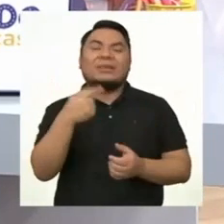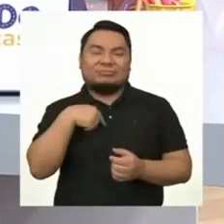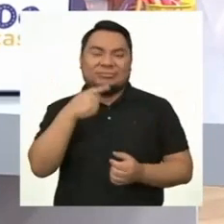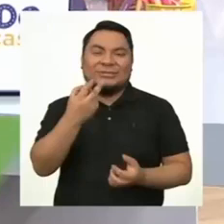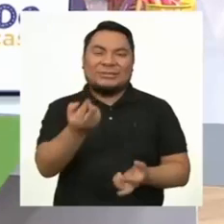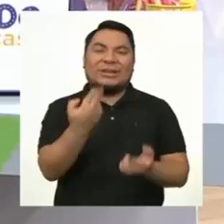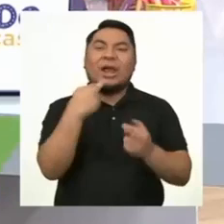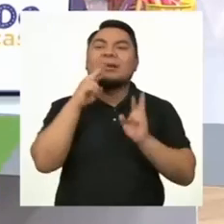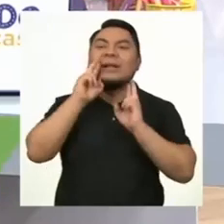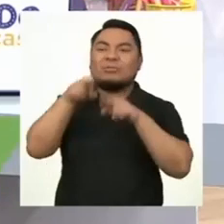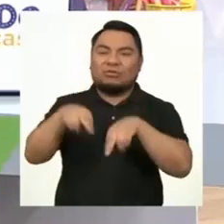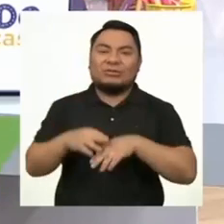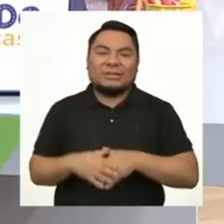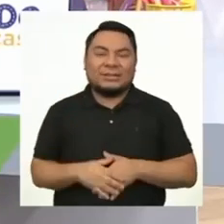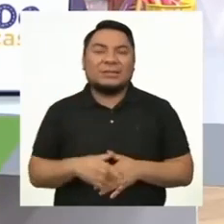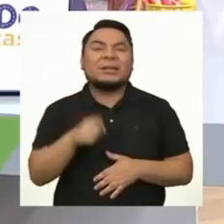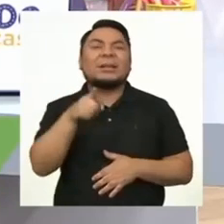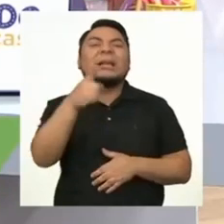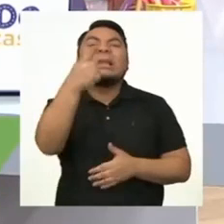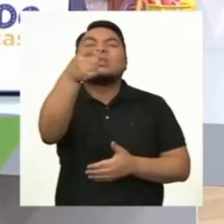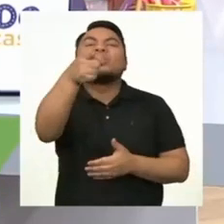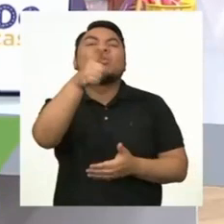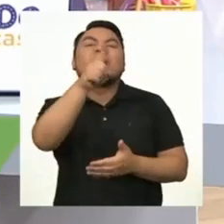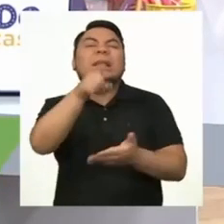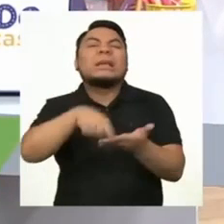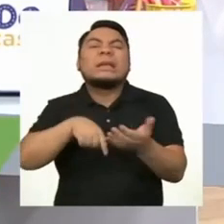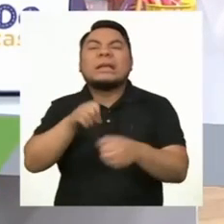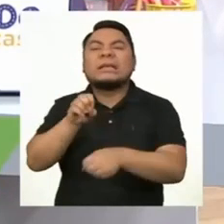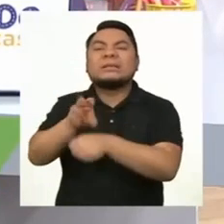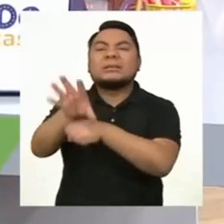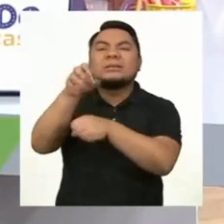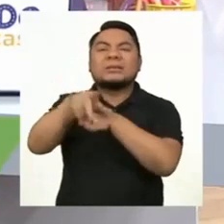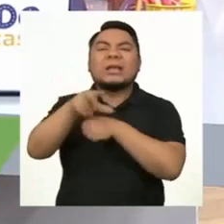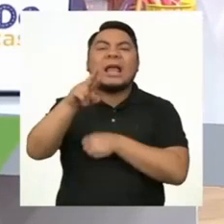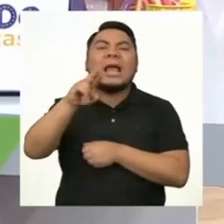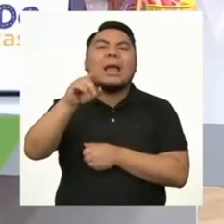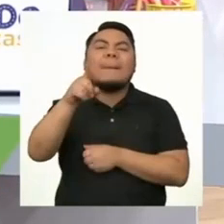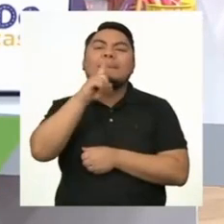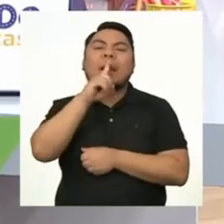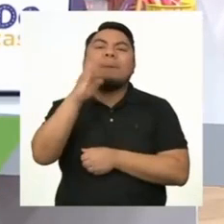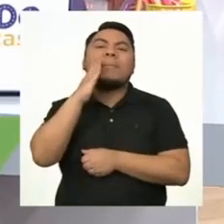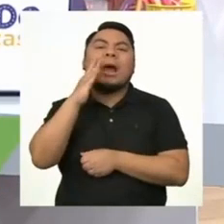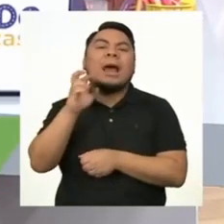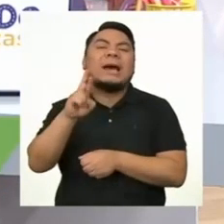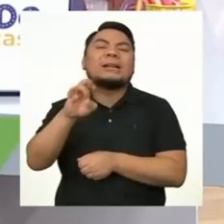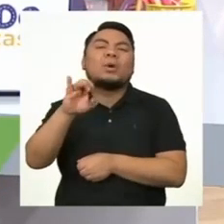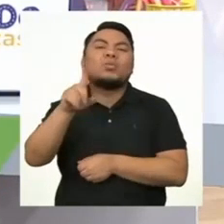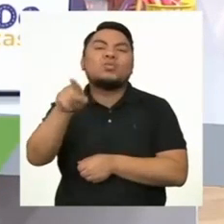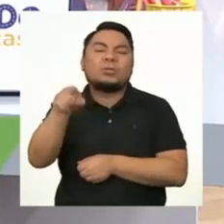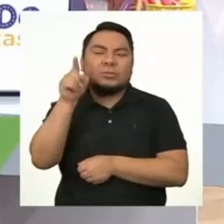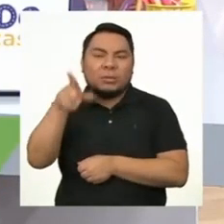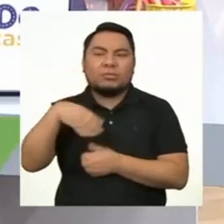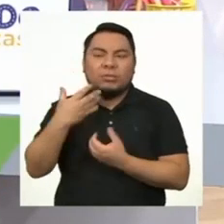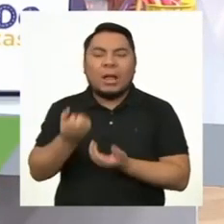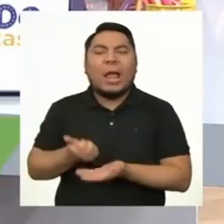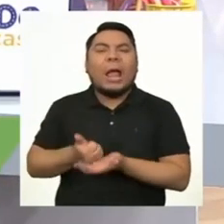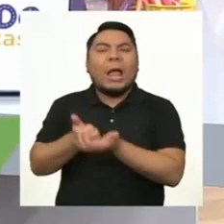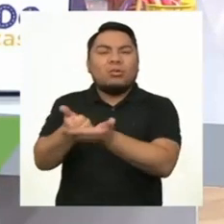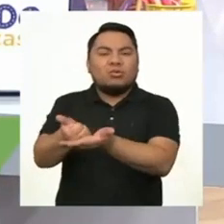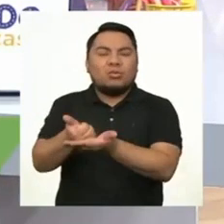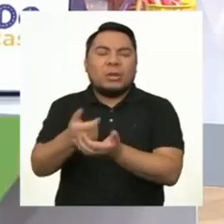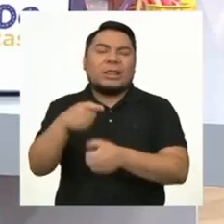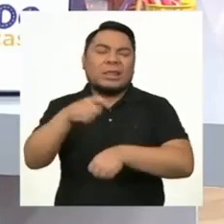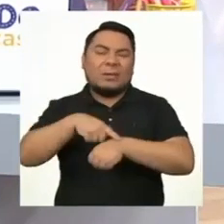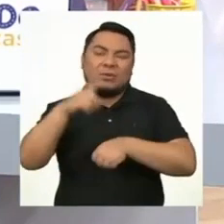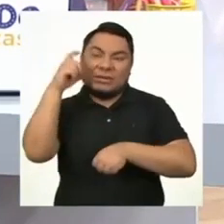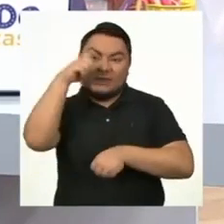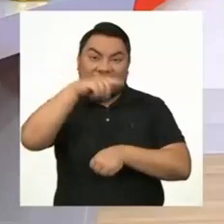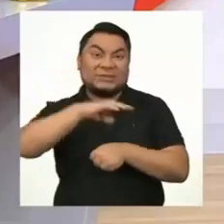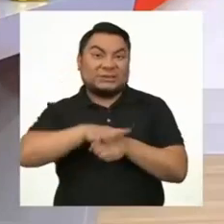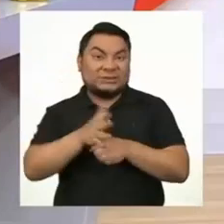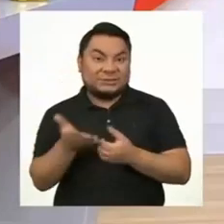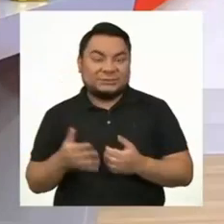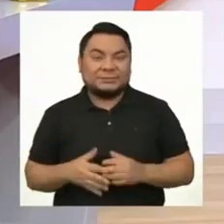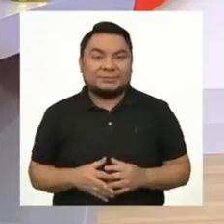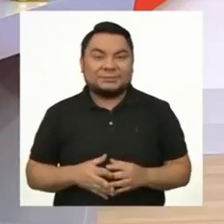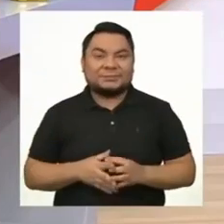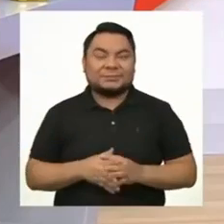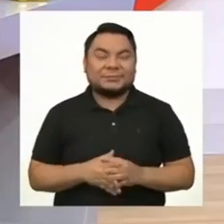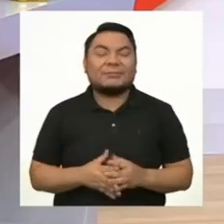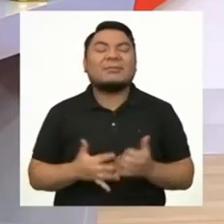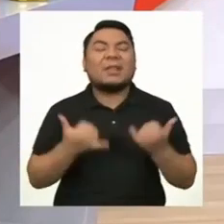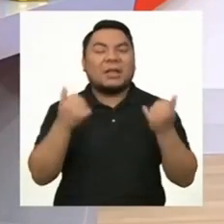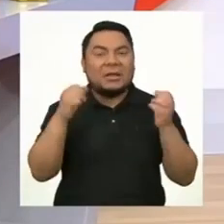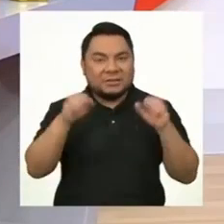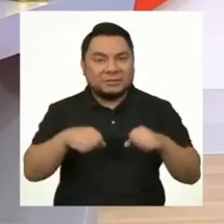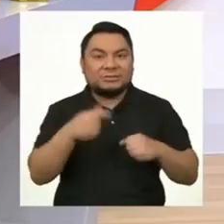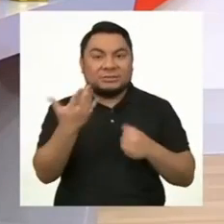pregunta ¿qué podrías aconsejar a los padres de Raúl para que lo ayuden a afrontar de manera adecuada esta situación? Ahora